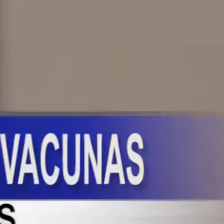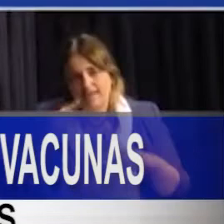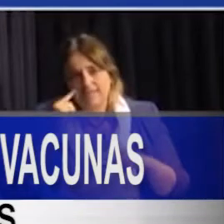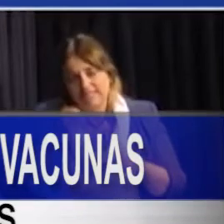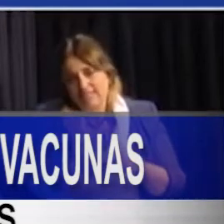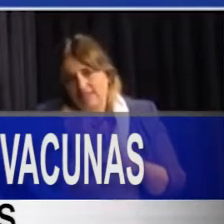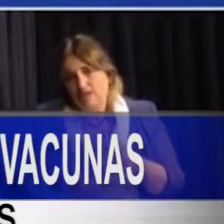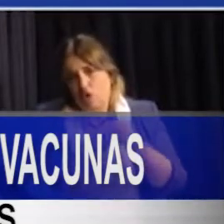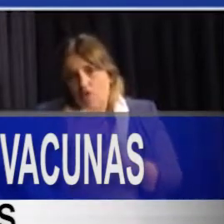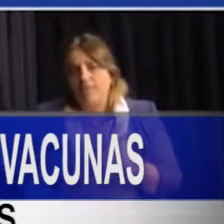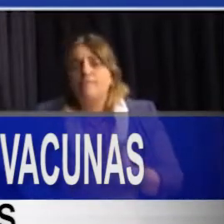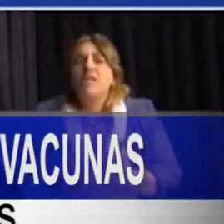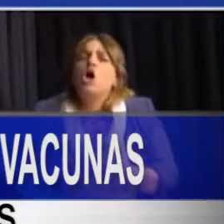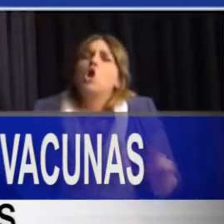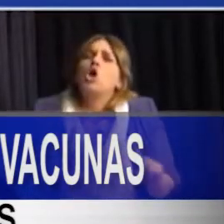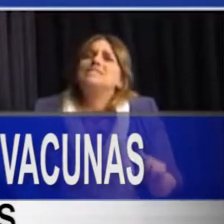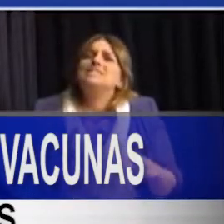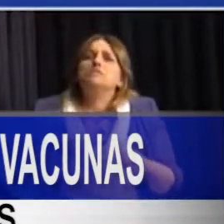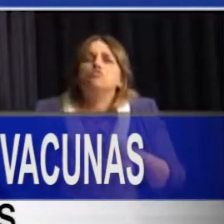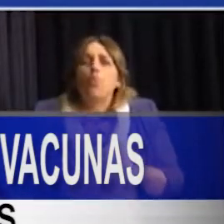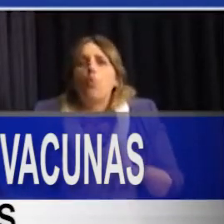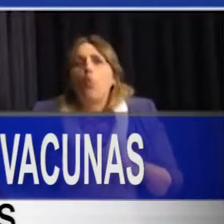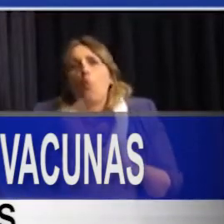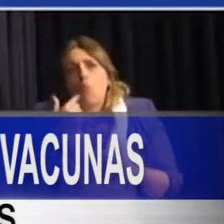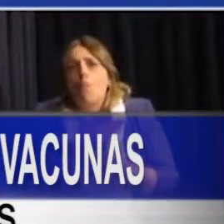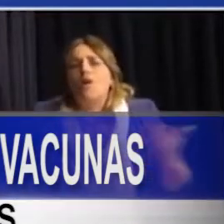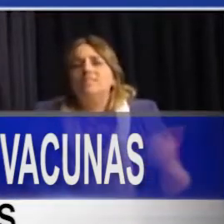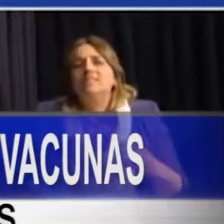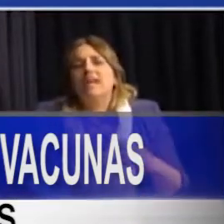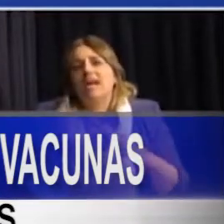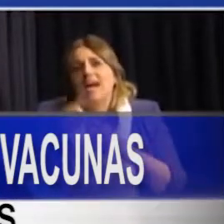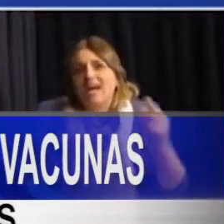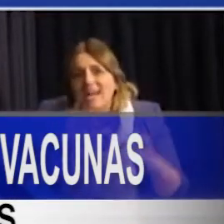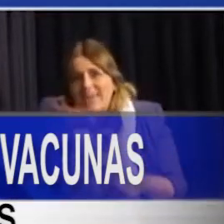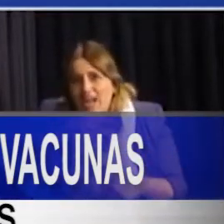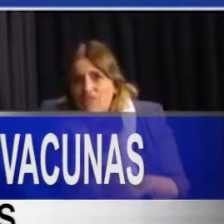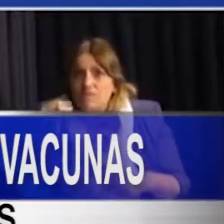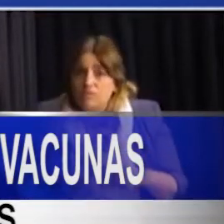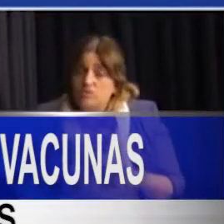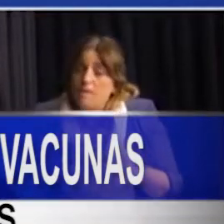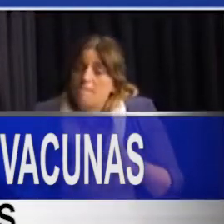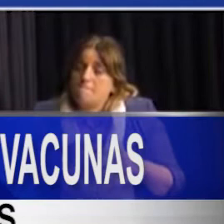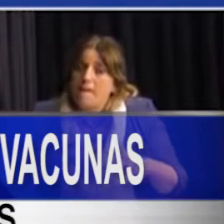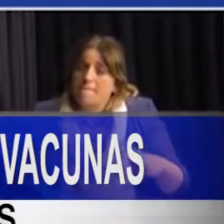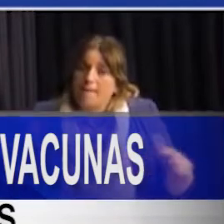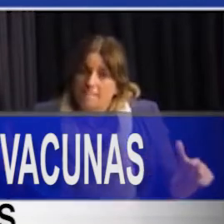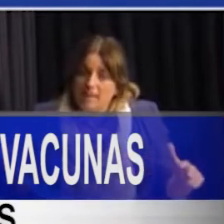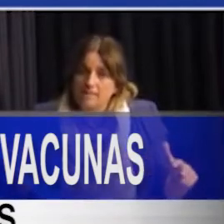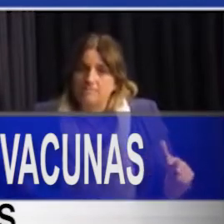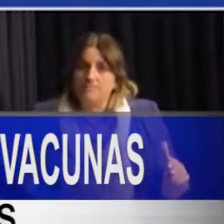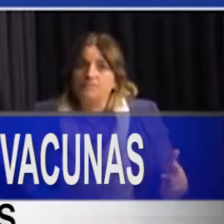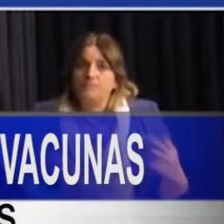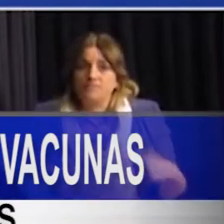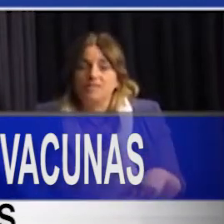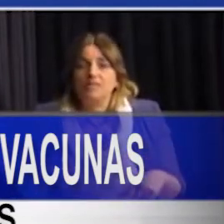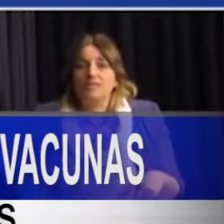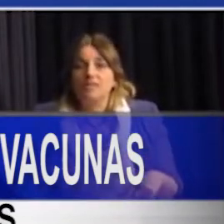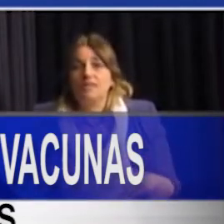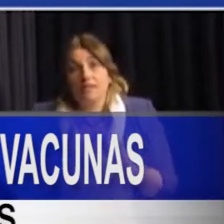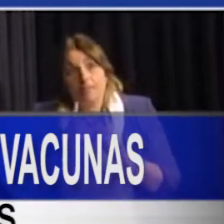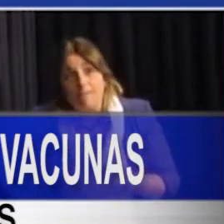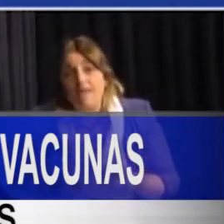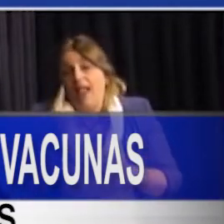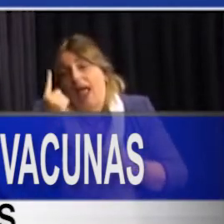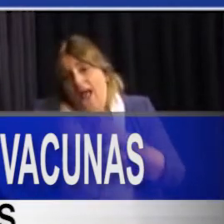el presidente de la República, Luis Lacalle Pou, dijo en una entrevista en el programa radial Hora de Campo que Uruguay realmente está